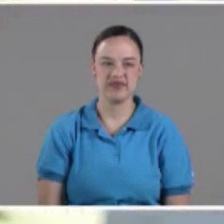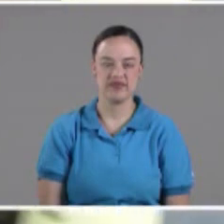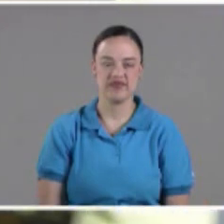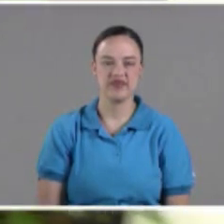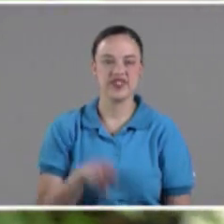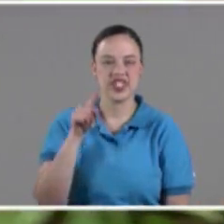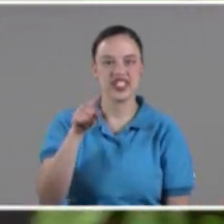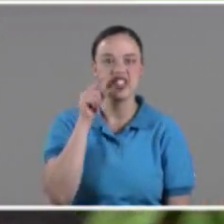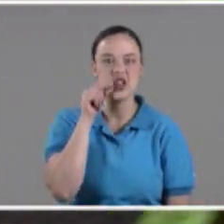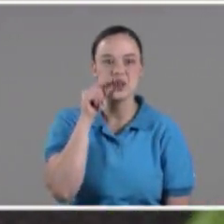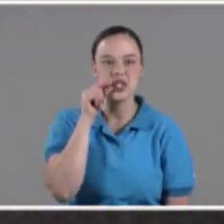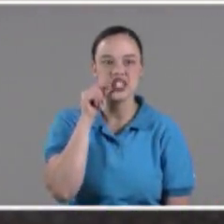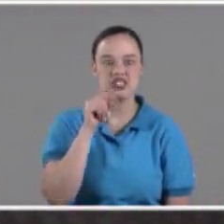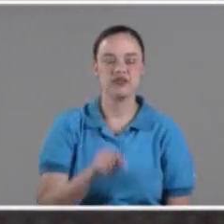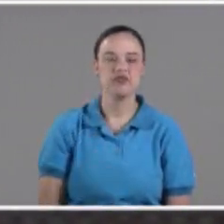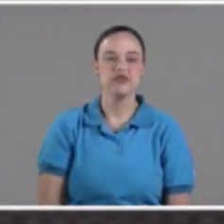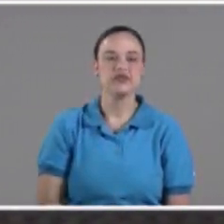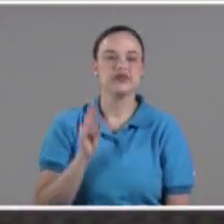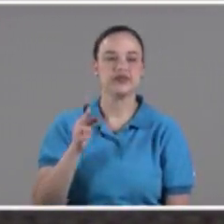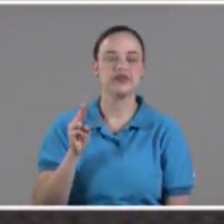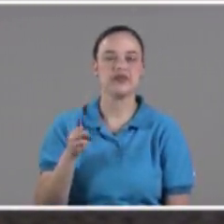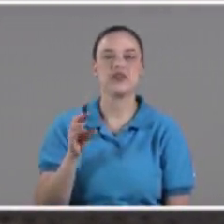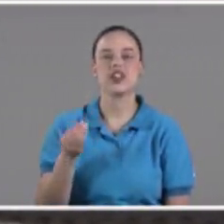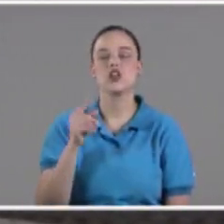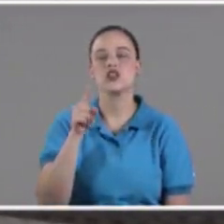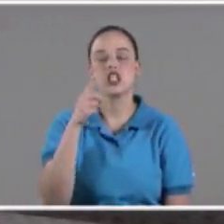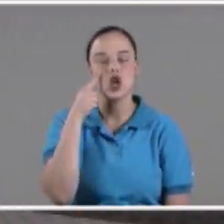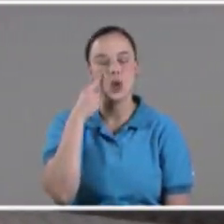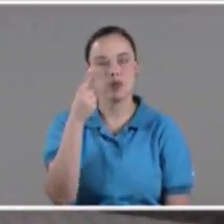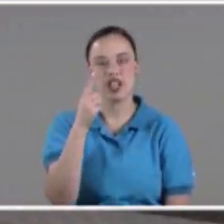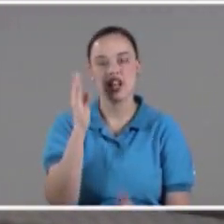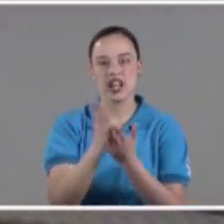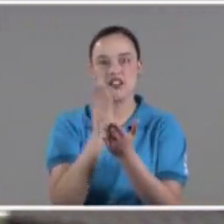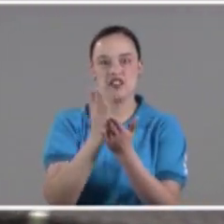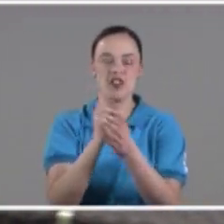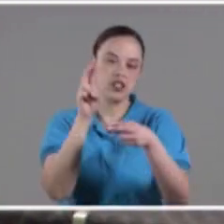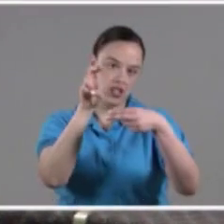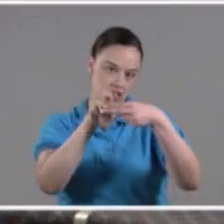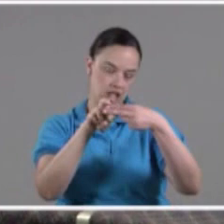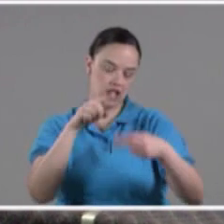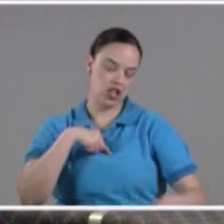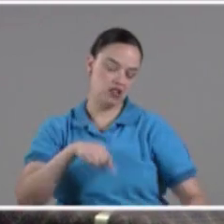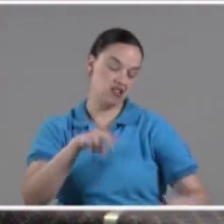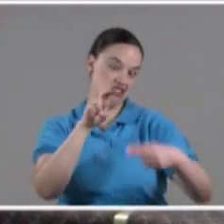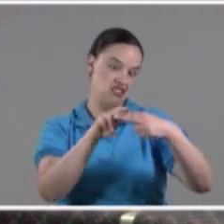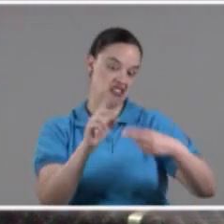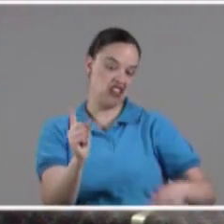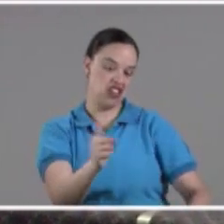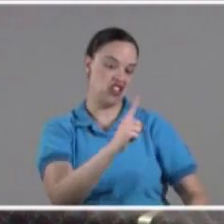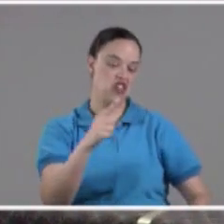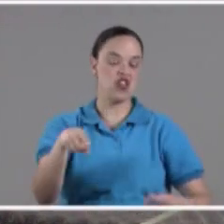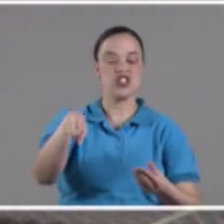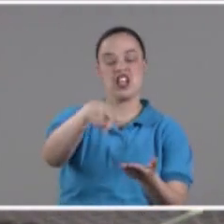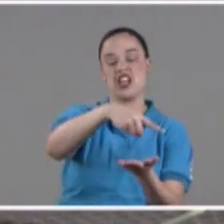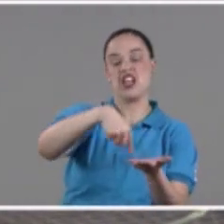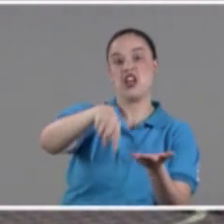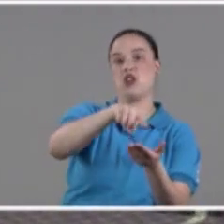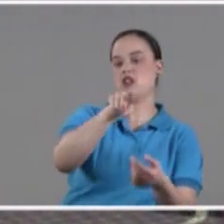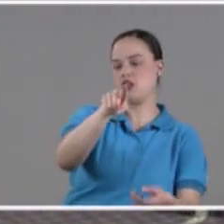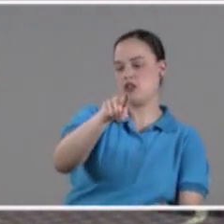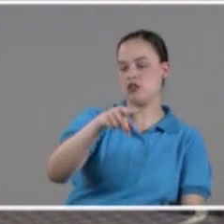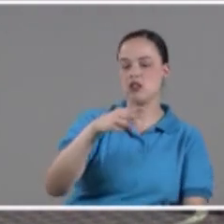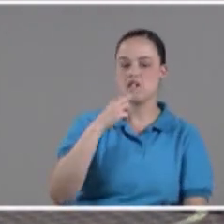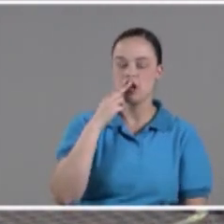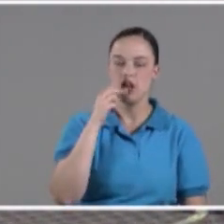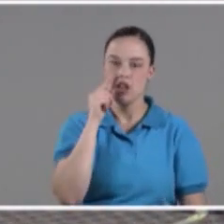y este hombre siempre que usted lo mira se sienta está sentado él y todos alrededor de él y él